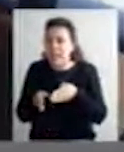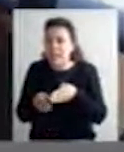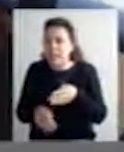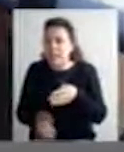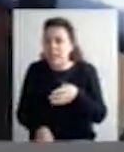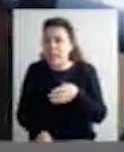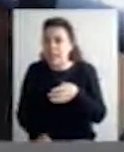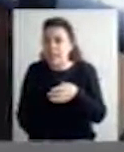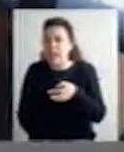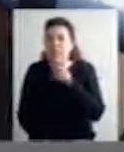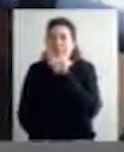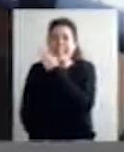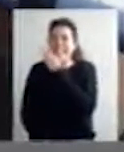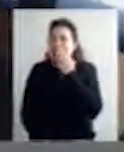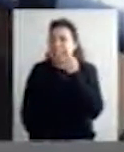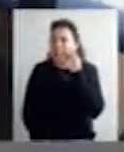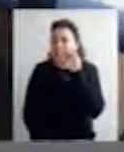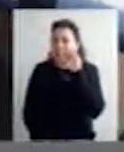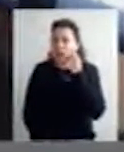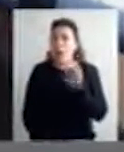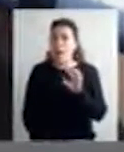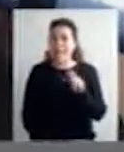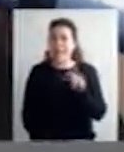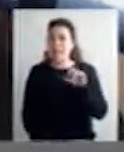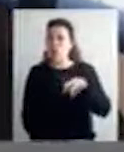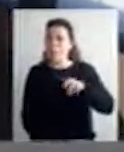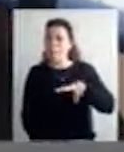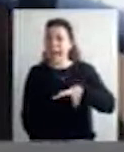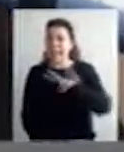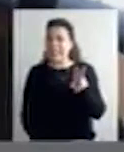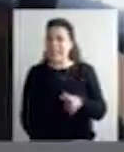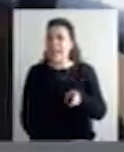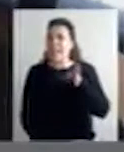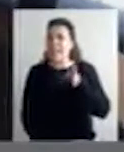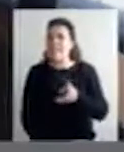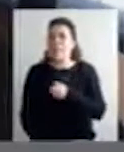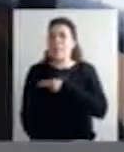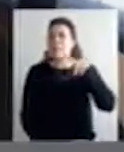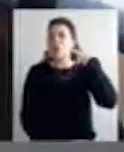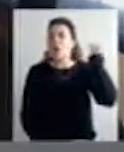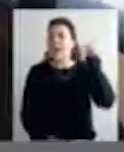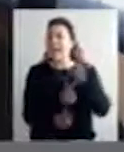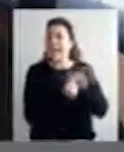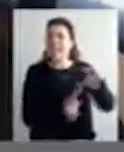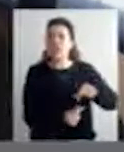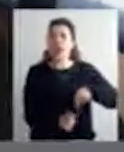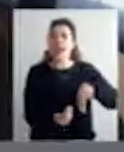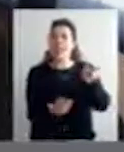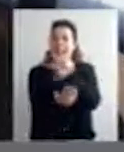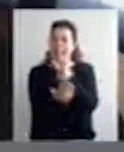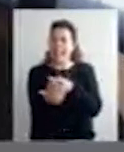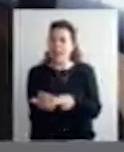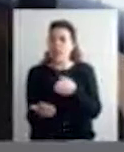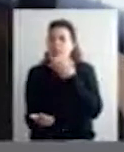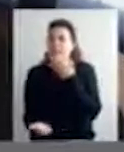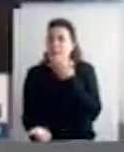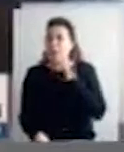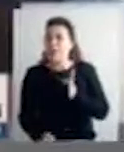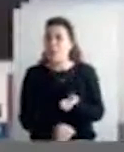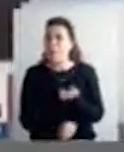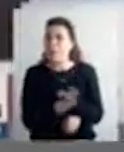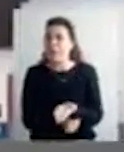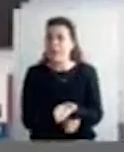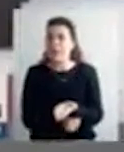silencio. Patricio Mans debería haber sido Premio Nacional de Literatura y también se debe haber pedido duelo. No se